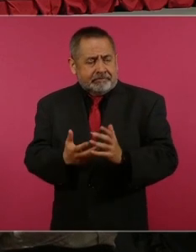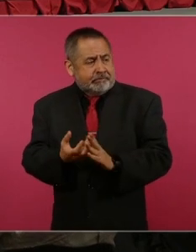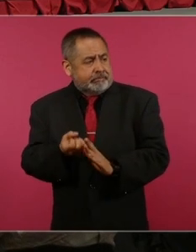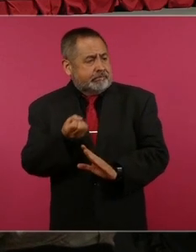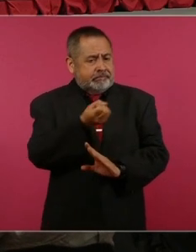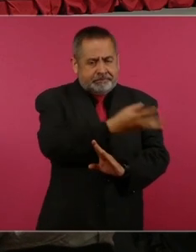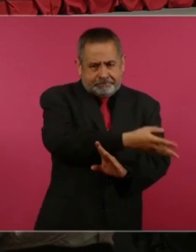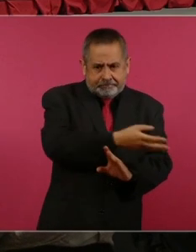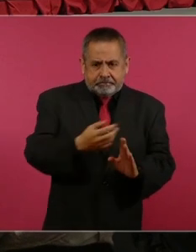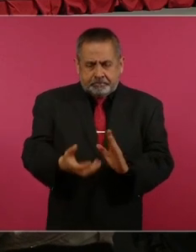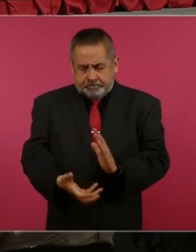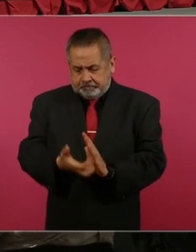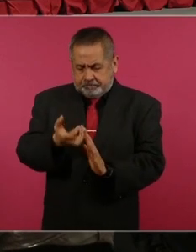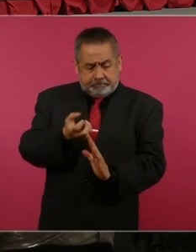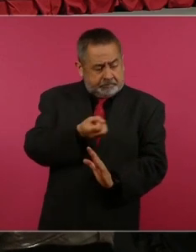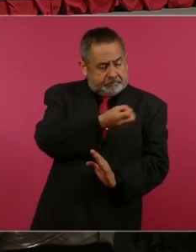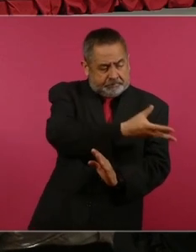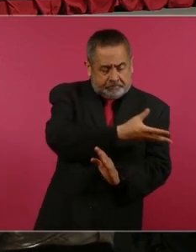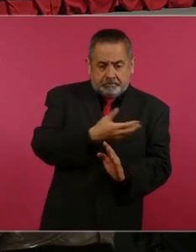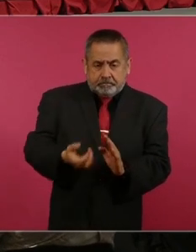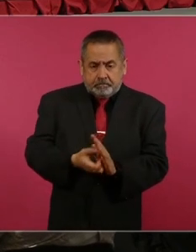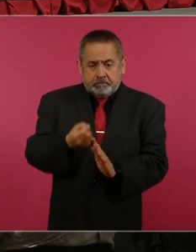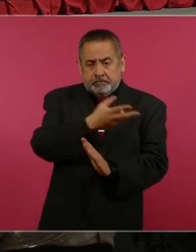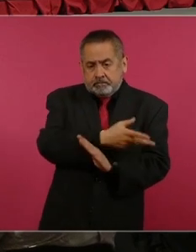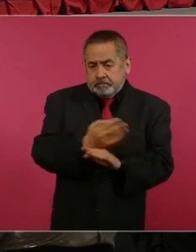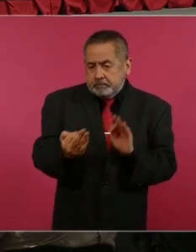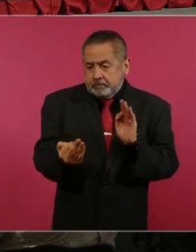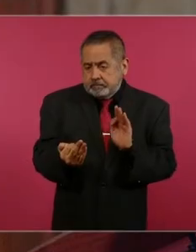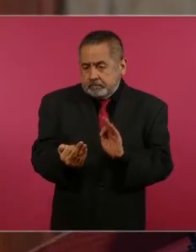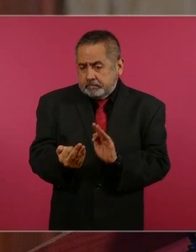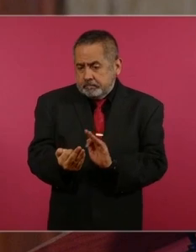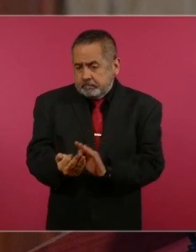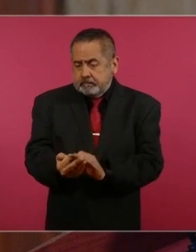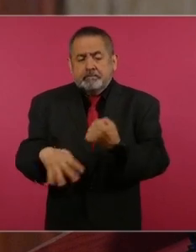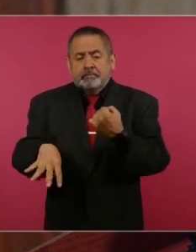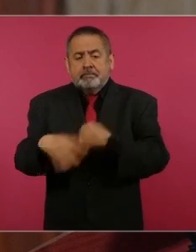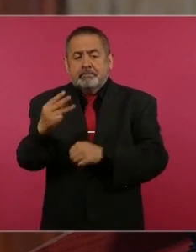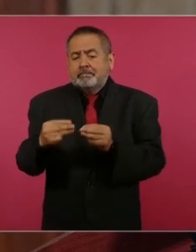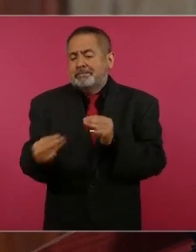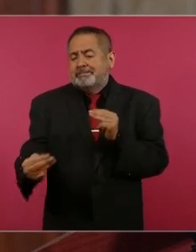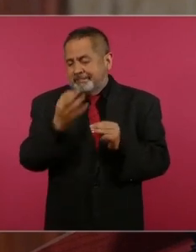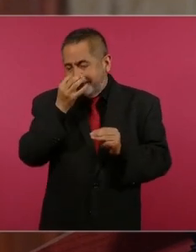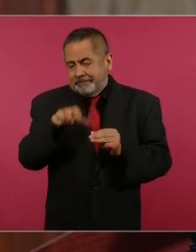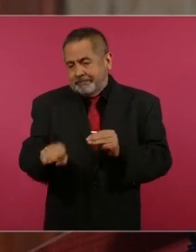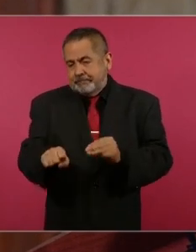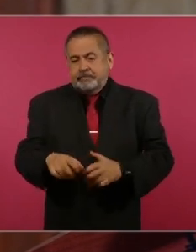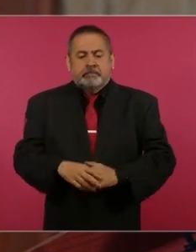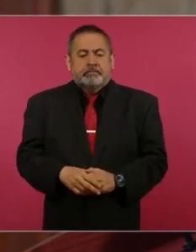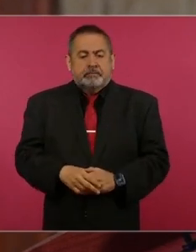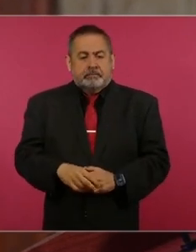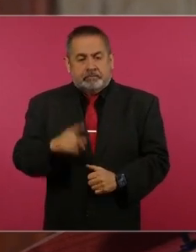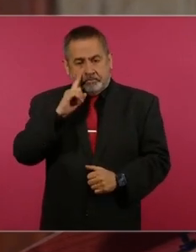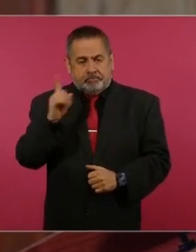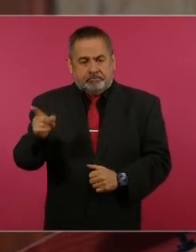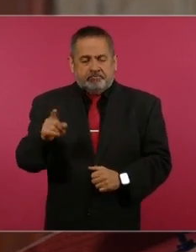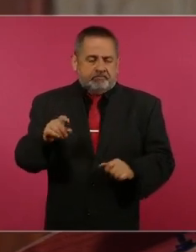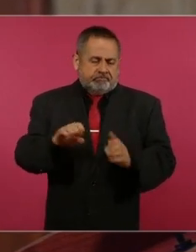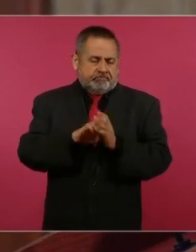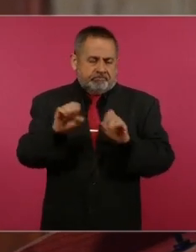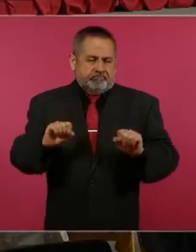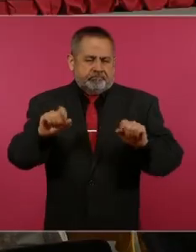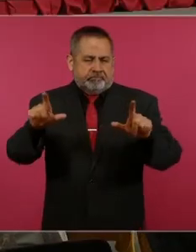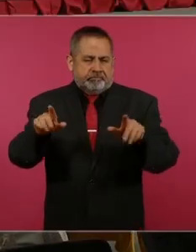estamos llamando escombrera y donde estamos depositando los materiales. Adelante. Esas son ilustraciones